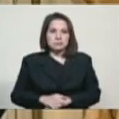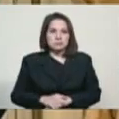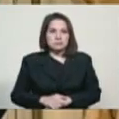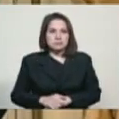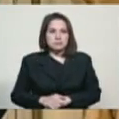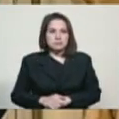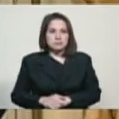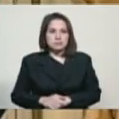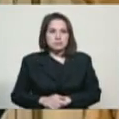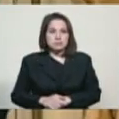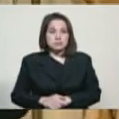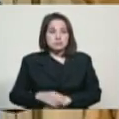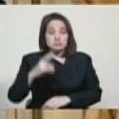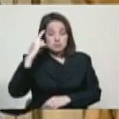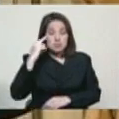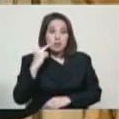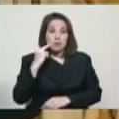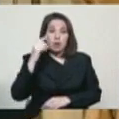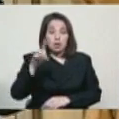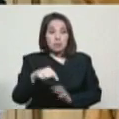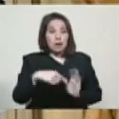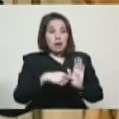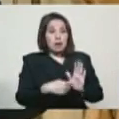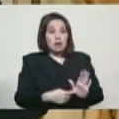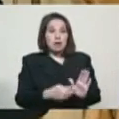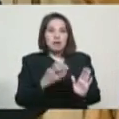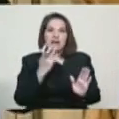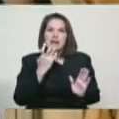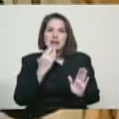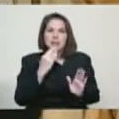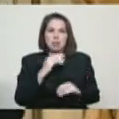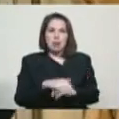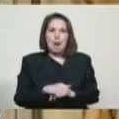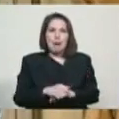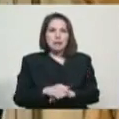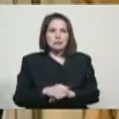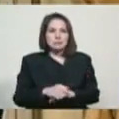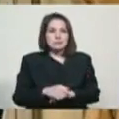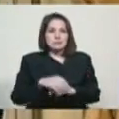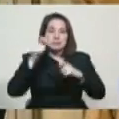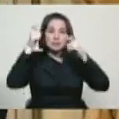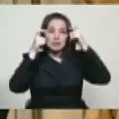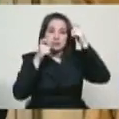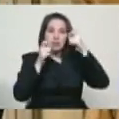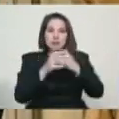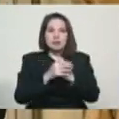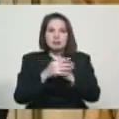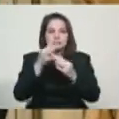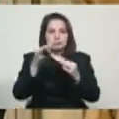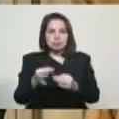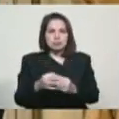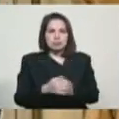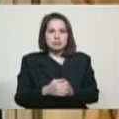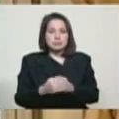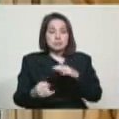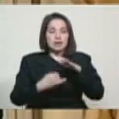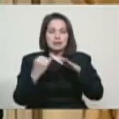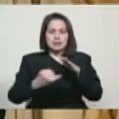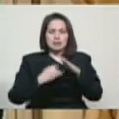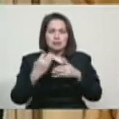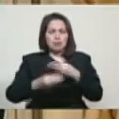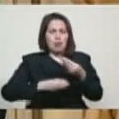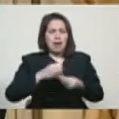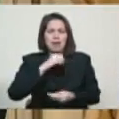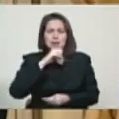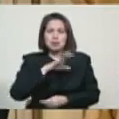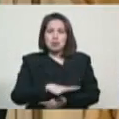anticolonial de nuestro Simón Bolívar, el ejemplo descolonizador de nuestro comandante Chávez, y estoy seguro que este instituto hará historia.